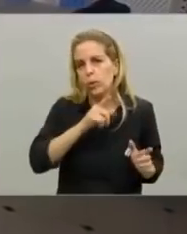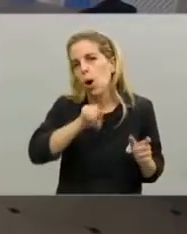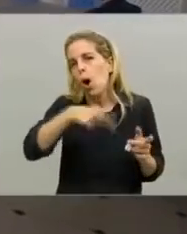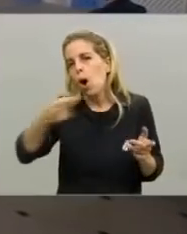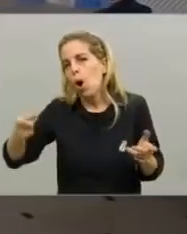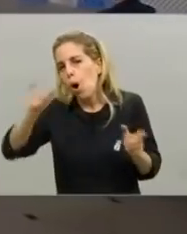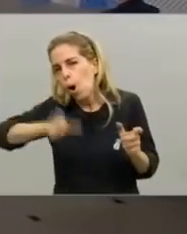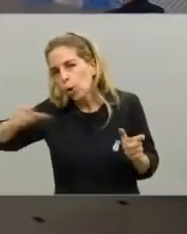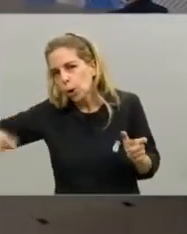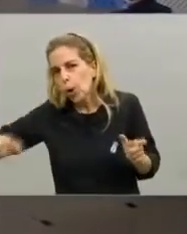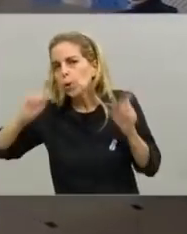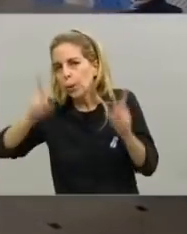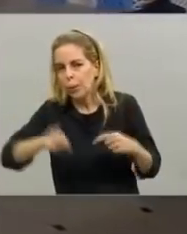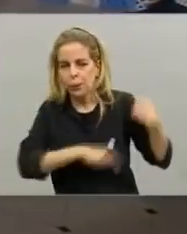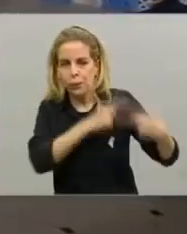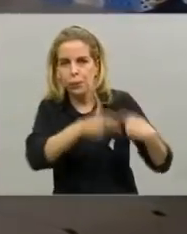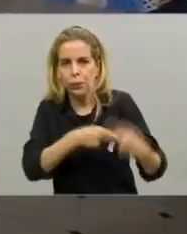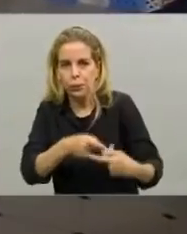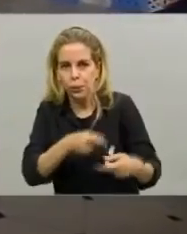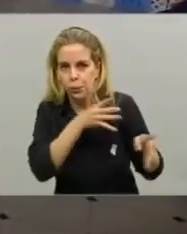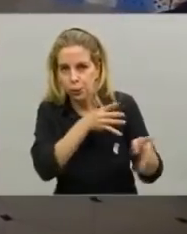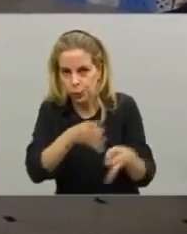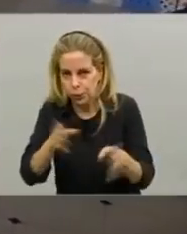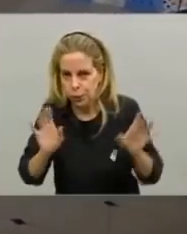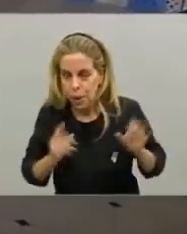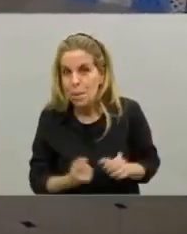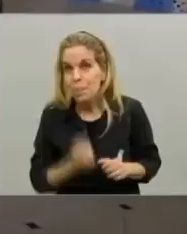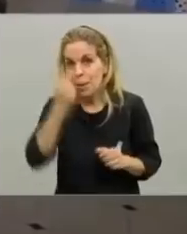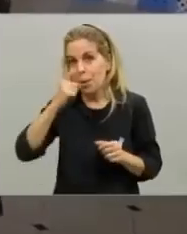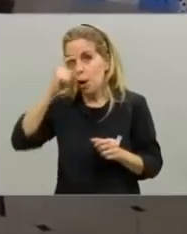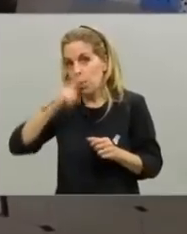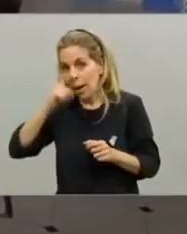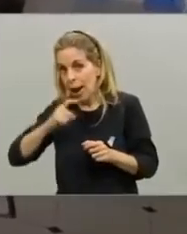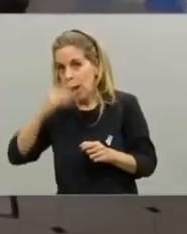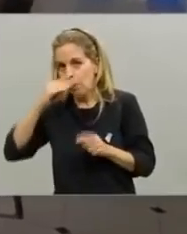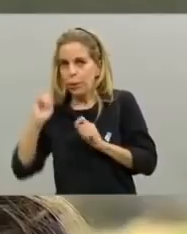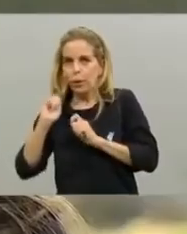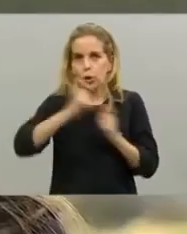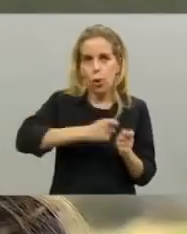y siguieron esa lucha que primero inició Belgrano, después siguió Güemes.